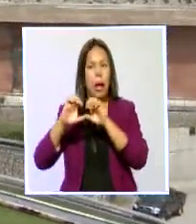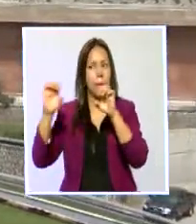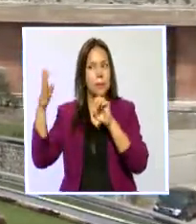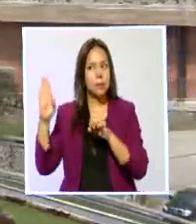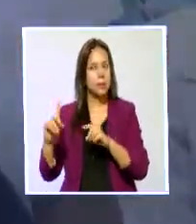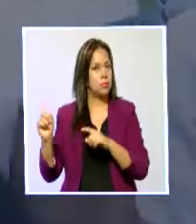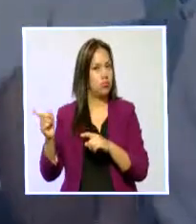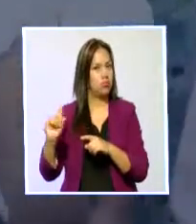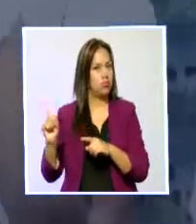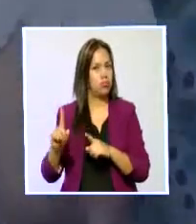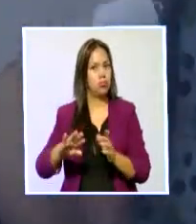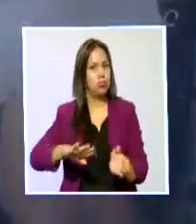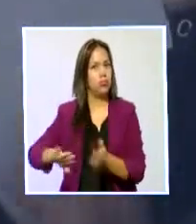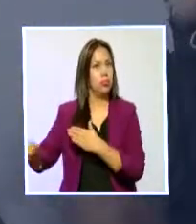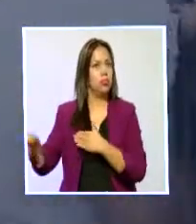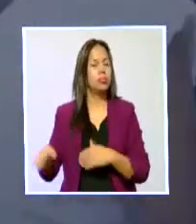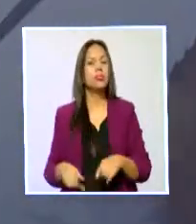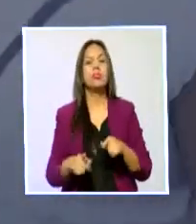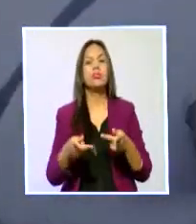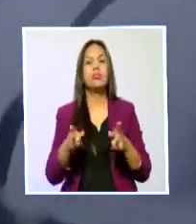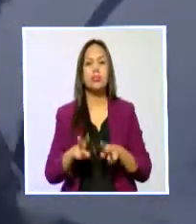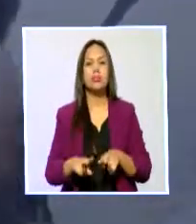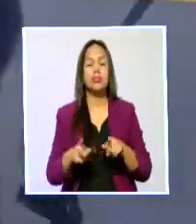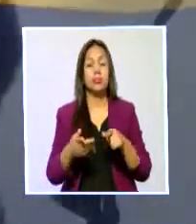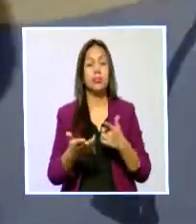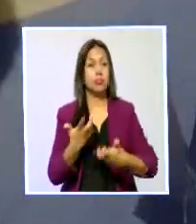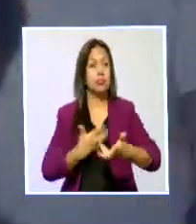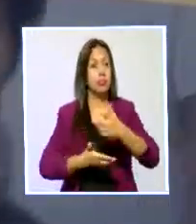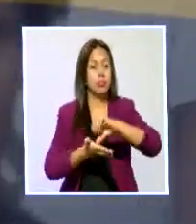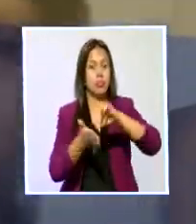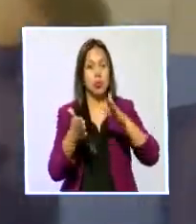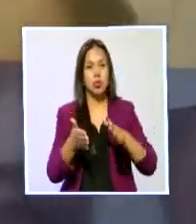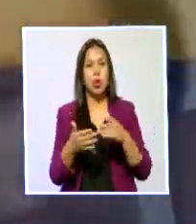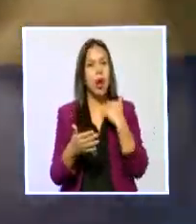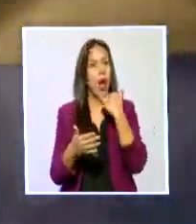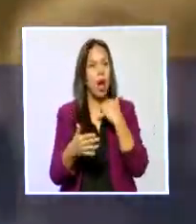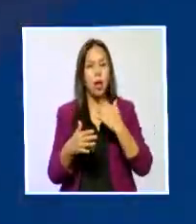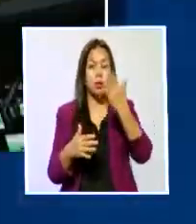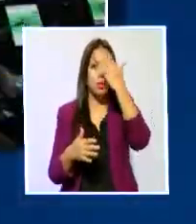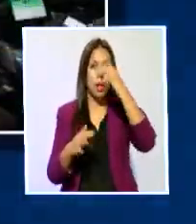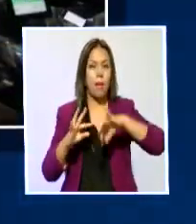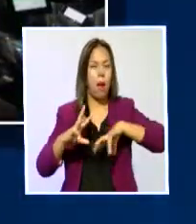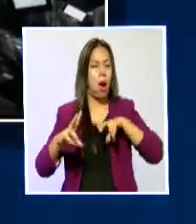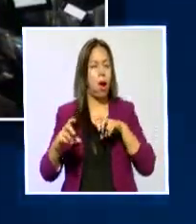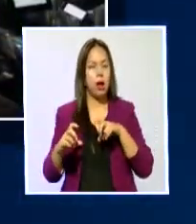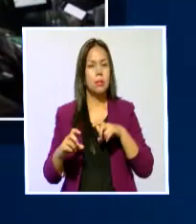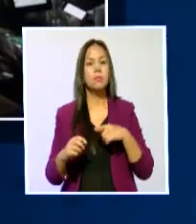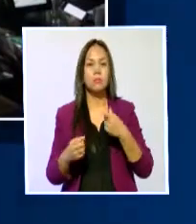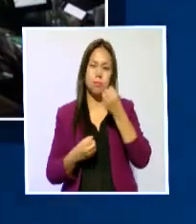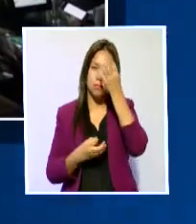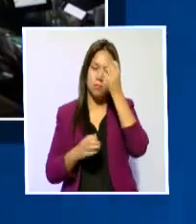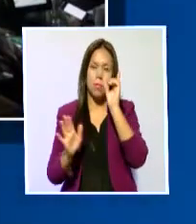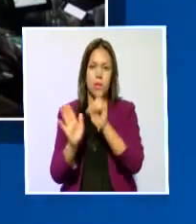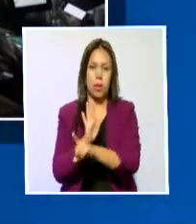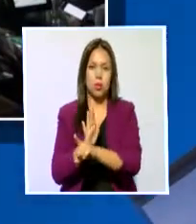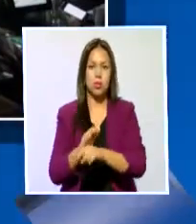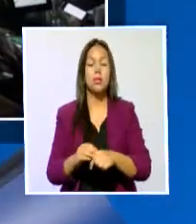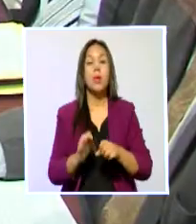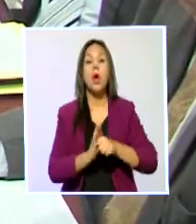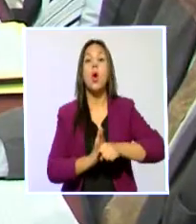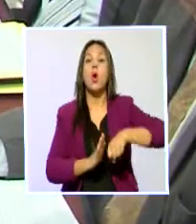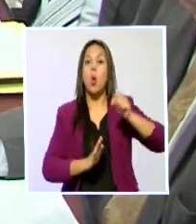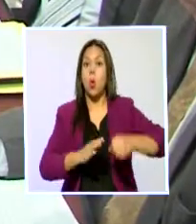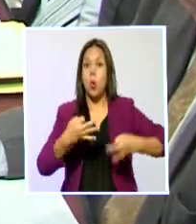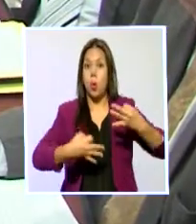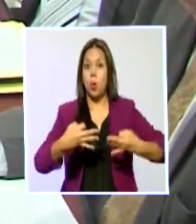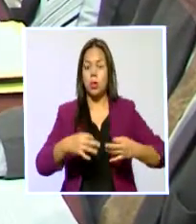construcción de normas a favor de la transparencia que incentiven a los ciudadanos a denunciar casos de corrupción. juicio político al excontralor Carlos Polit.